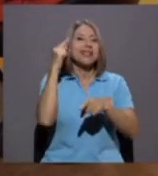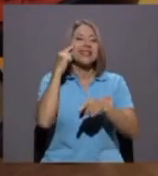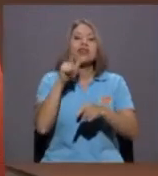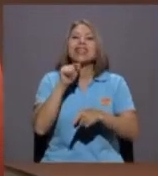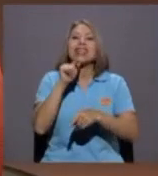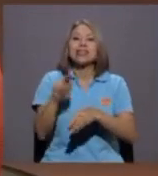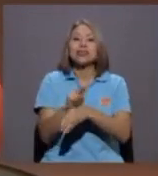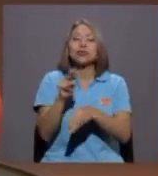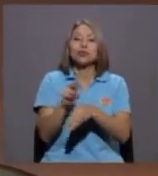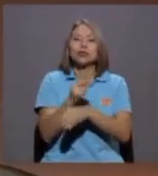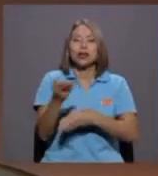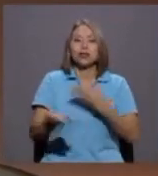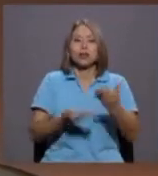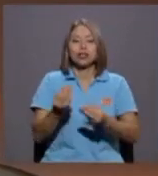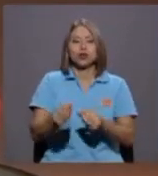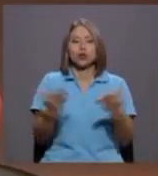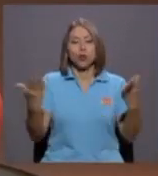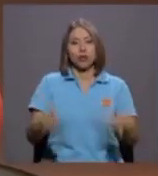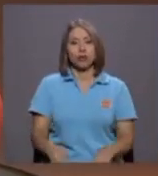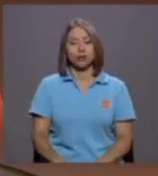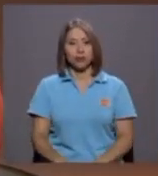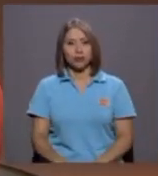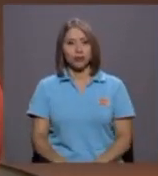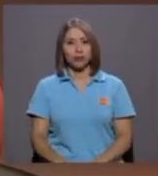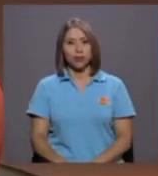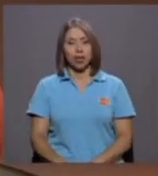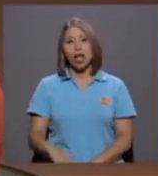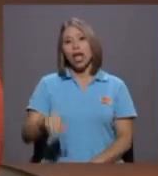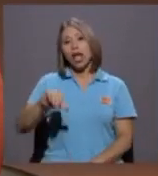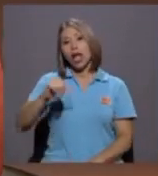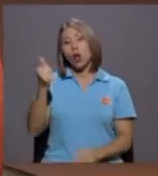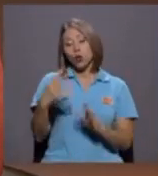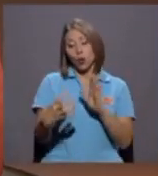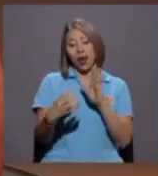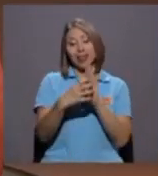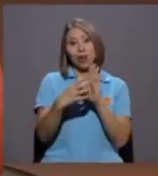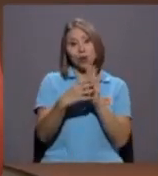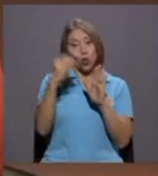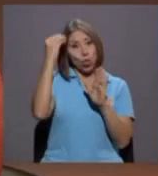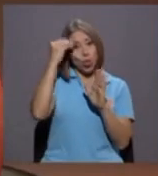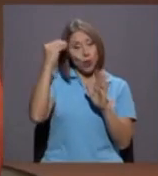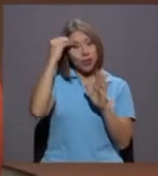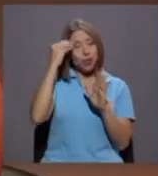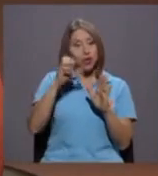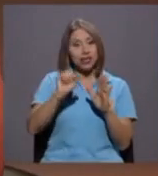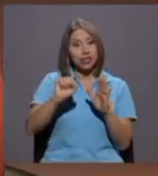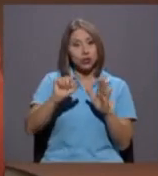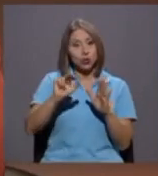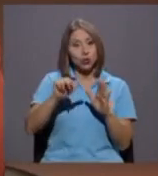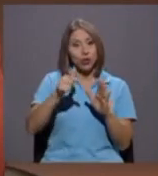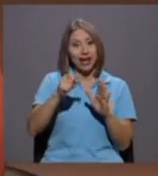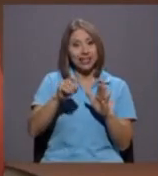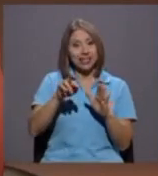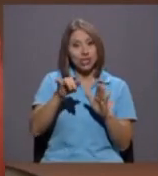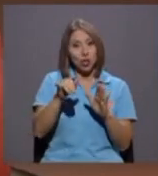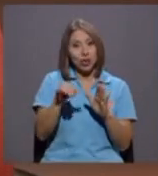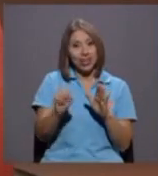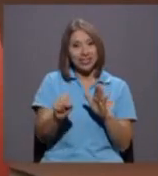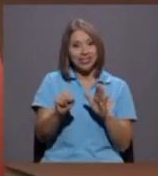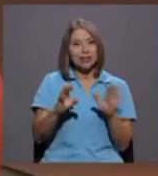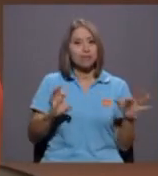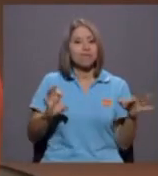¿verdad? El otro artículo de opinión y sugestiones tiene que ver con la transparencia como